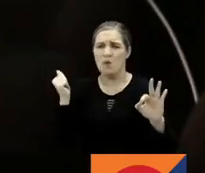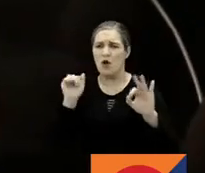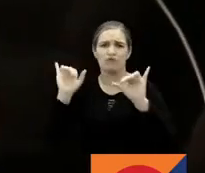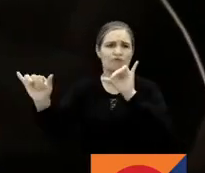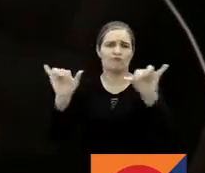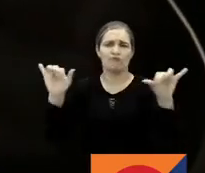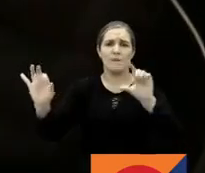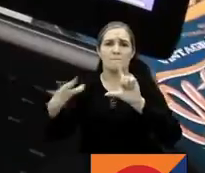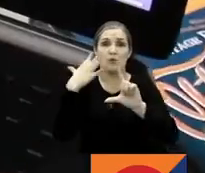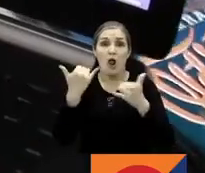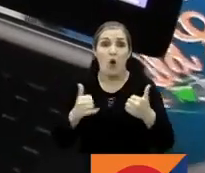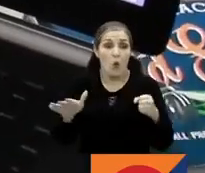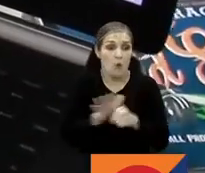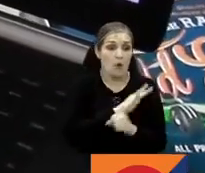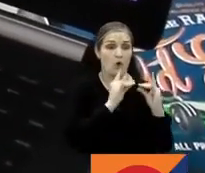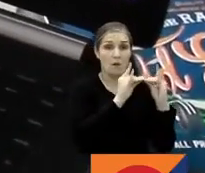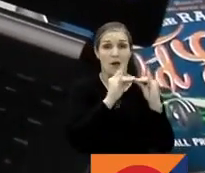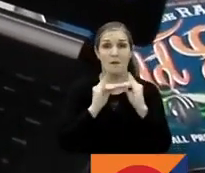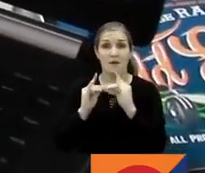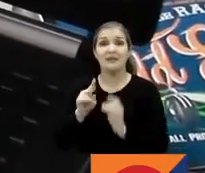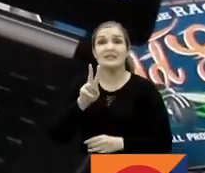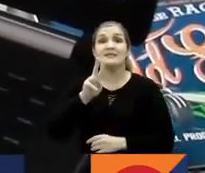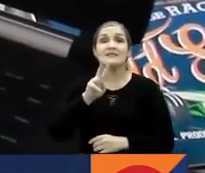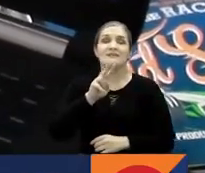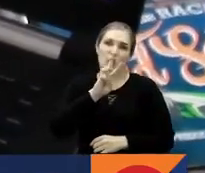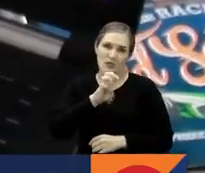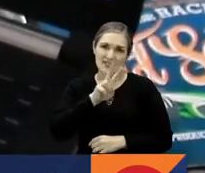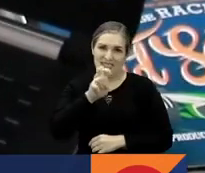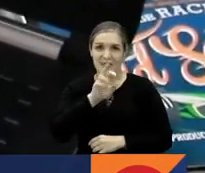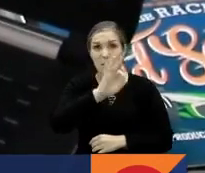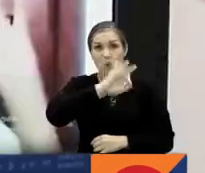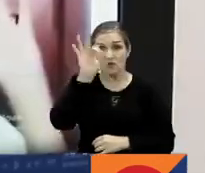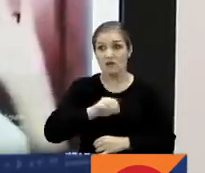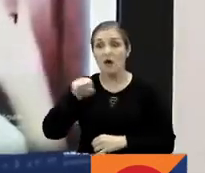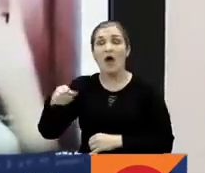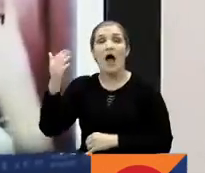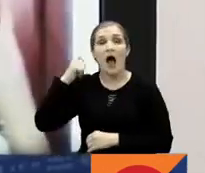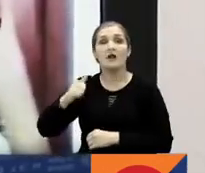87%. Esta es la 7ª vez que se aplaza la alternancia educativa en el puerto